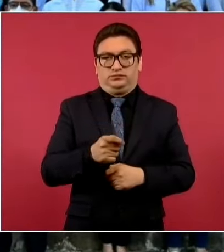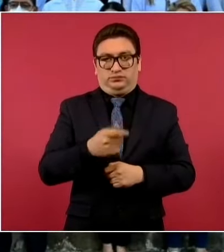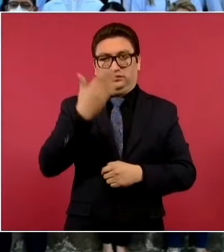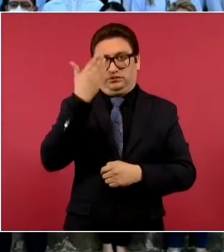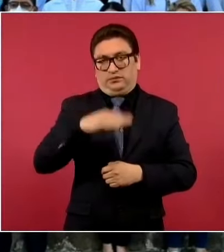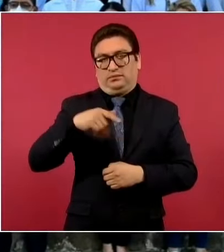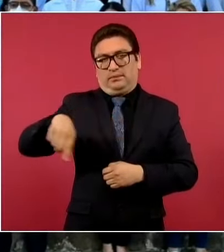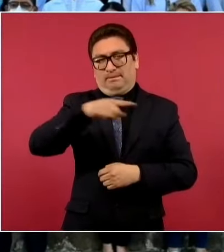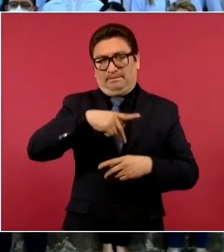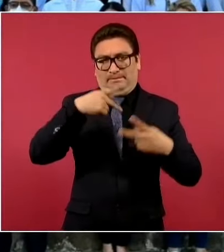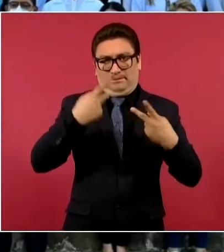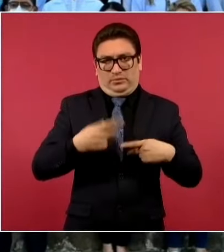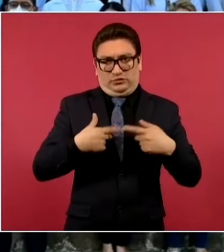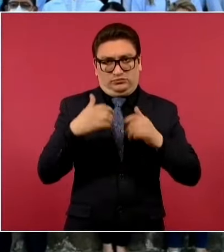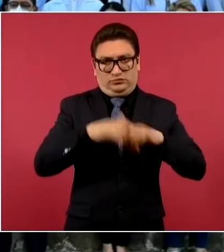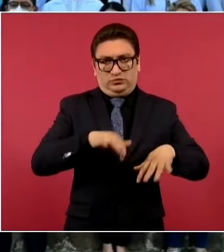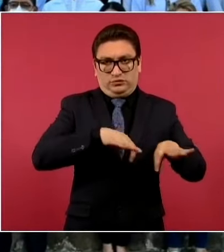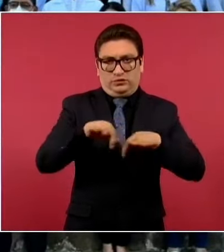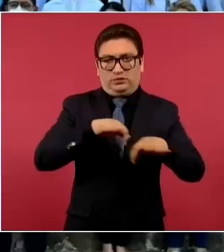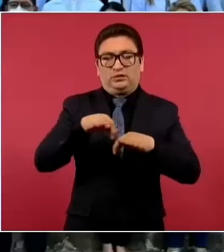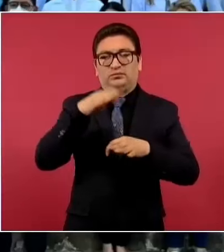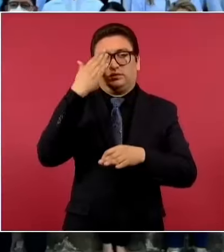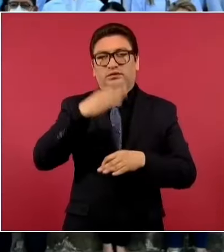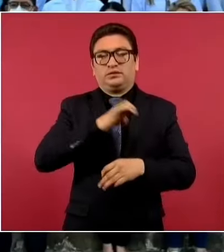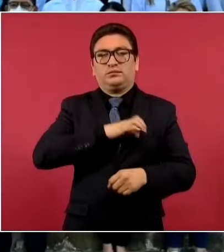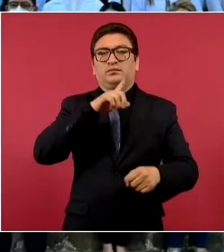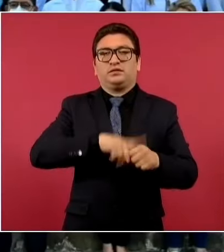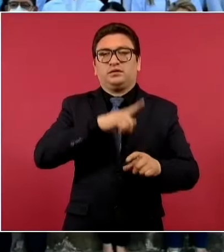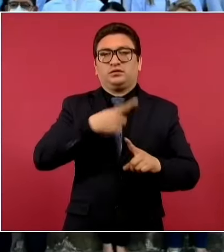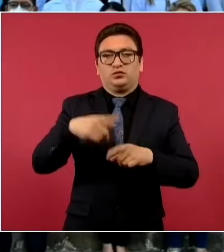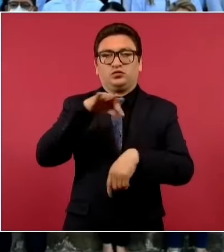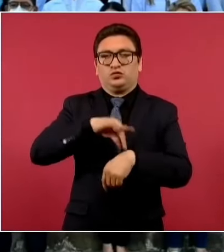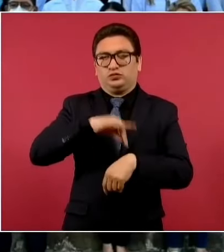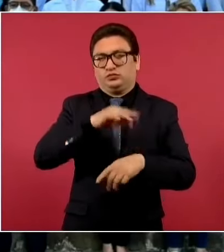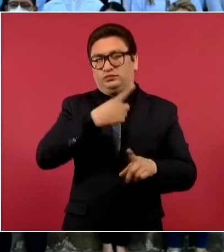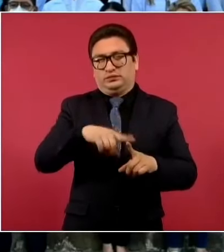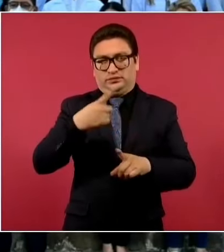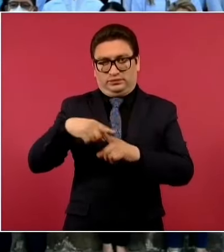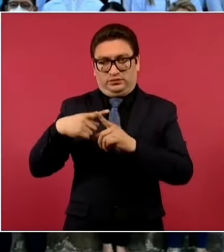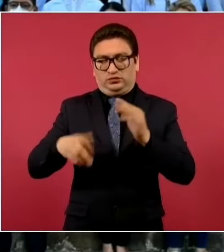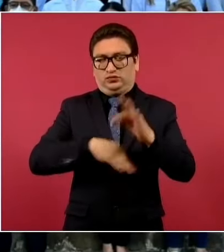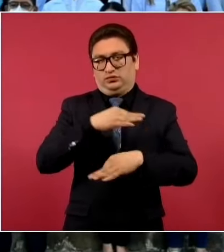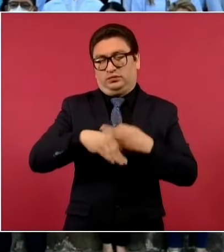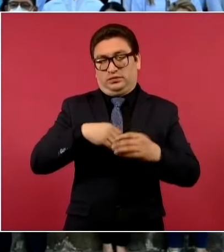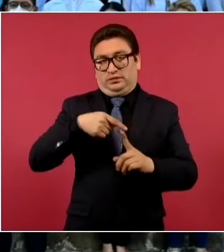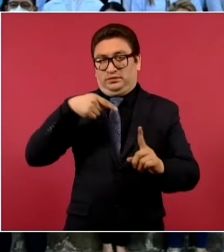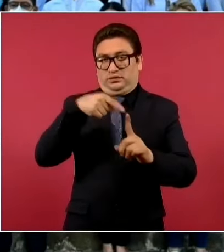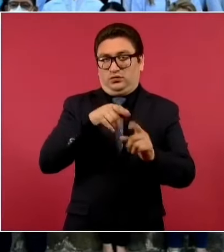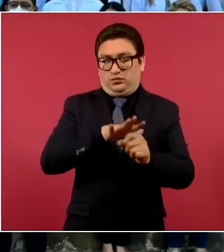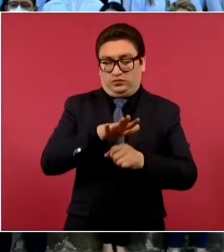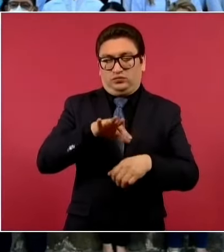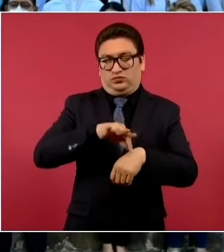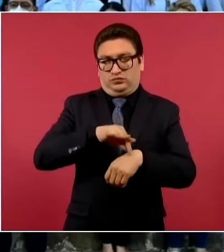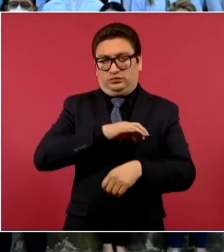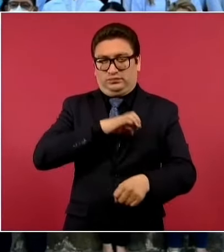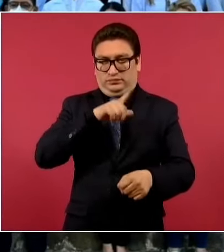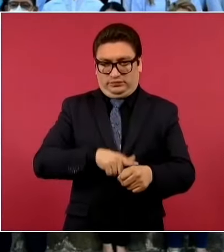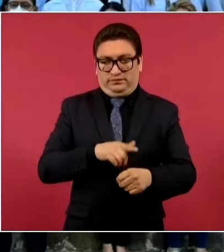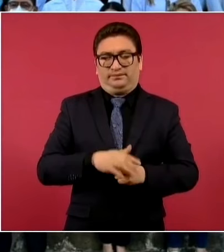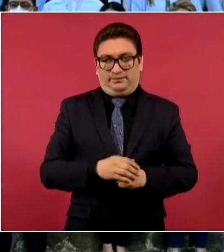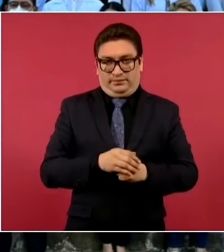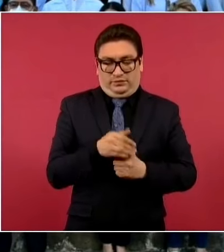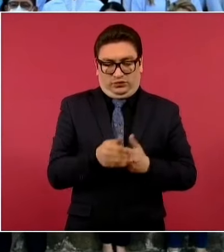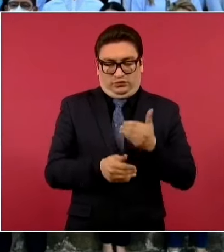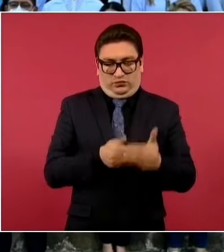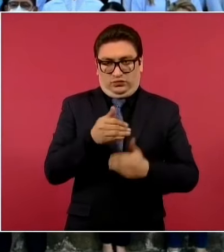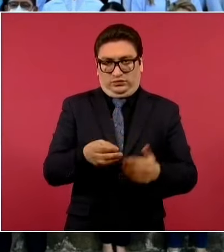de personal en todos los turnos, en todas las especialidades, particularmente de los médicos especialistas. En 3 procesos